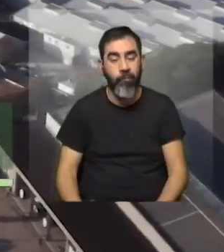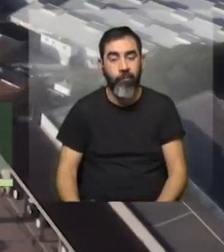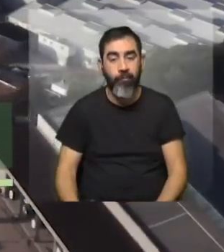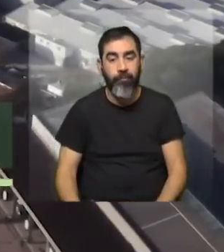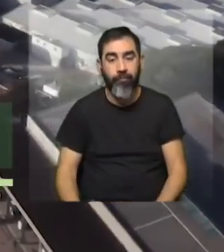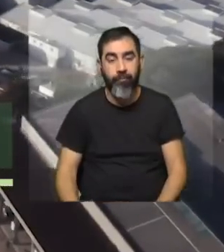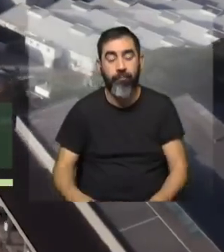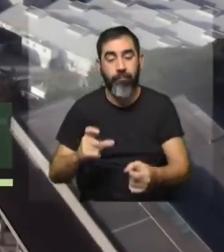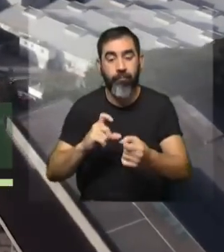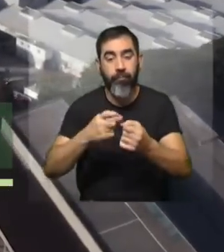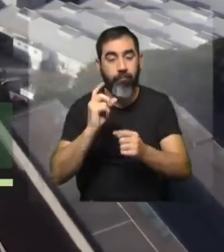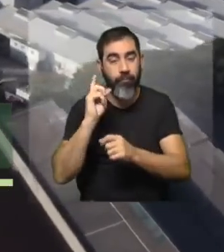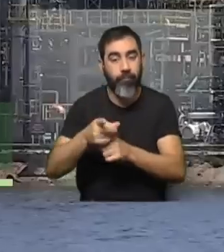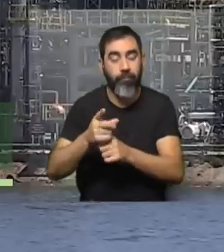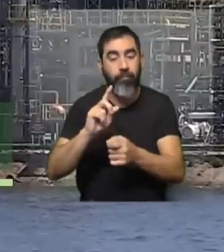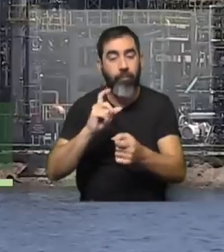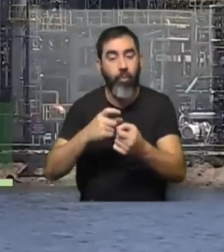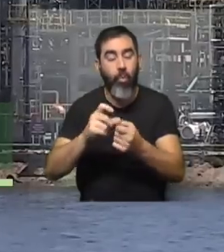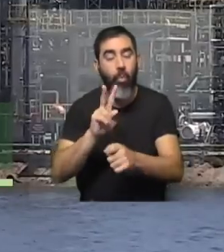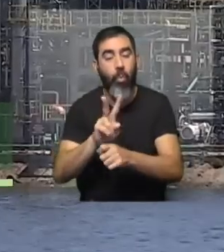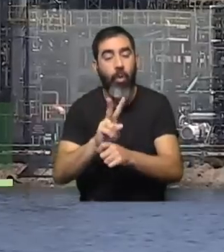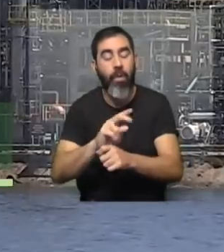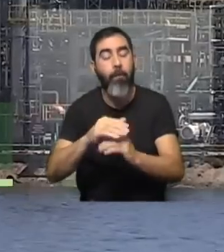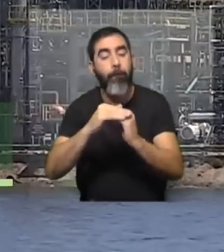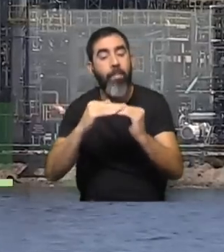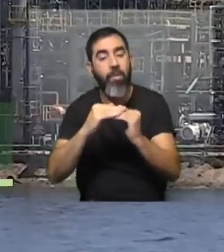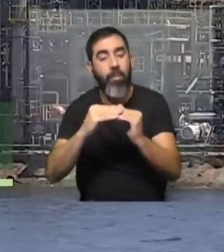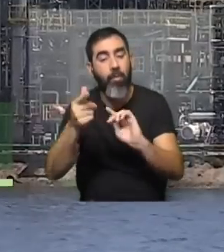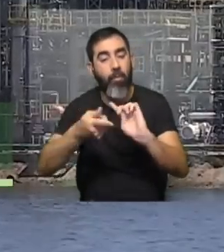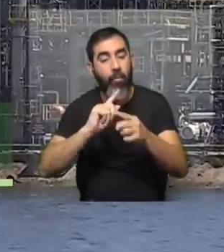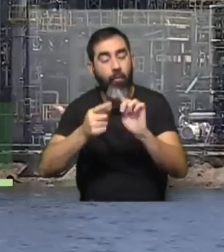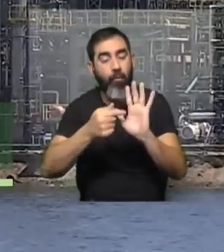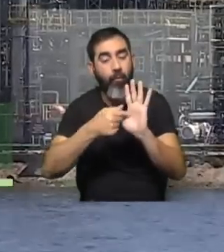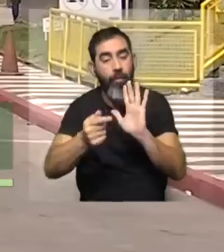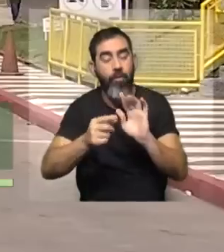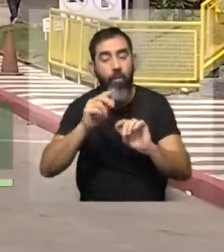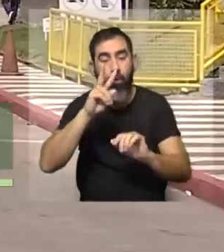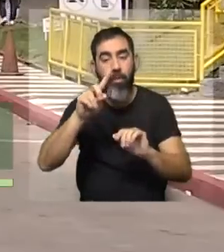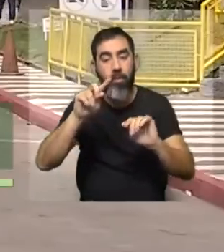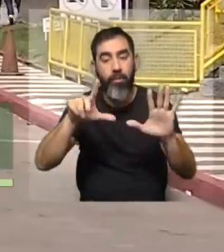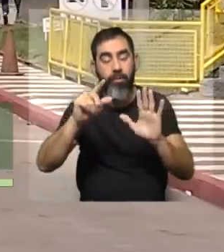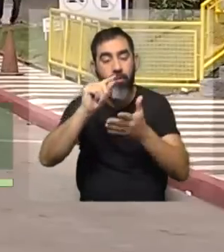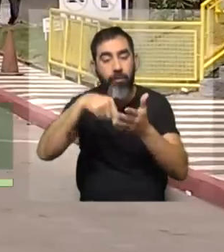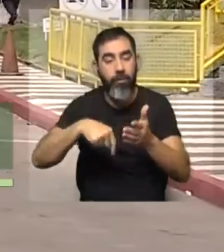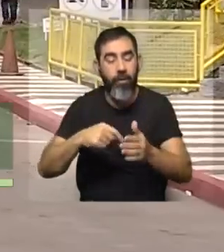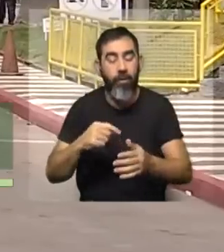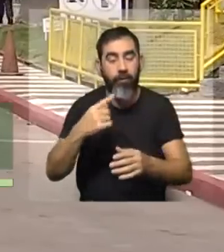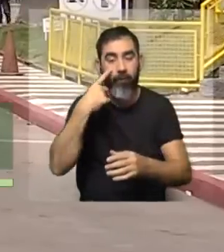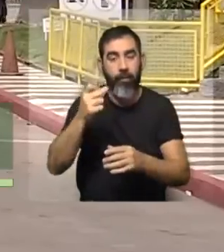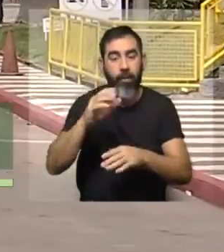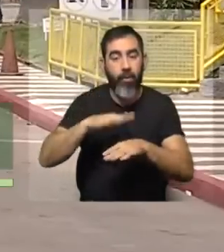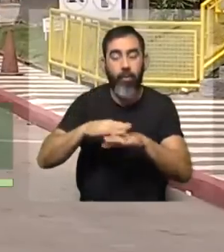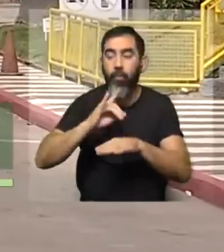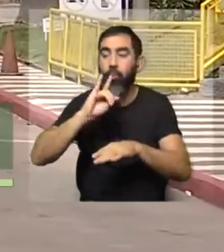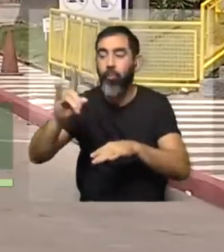contexto el gremio decidió mantener una Guardia gremial mínima establecida en el convenio colectivo firmado en 2017 para evitar que la empresa los